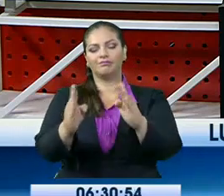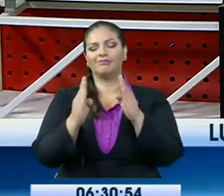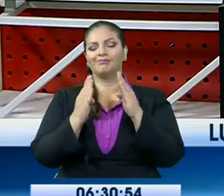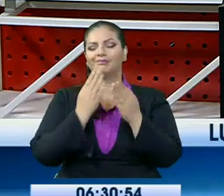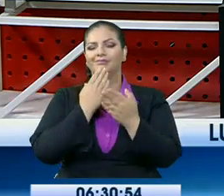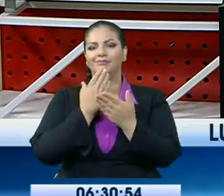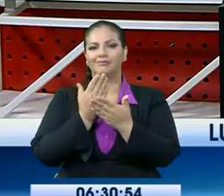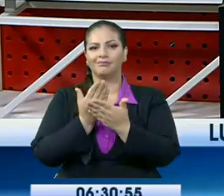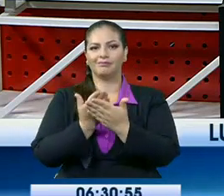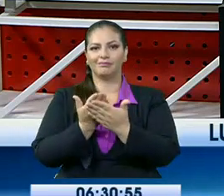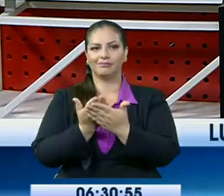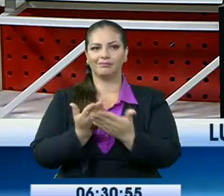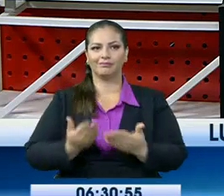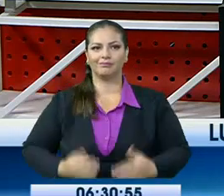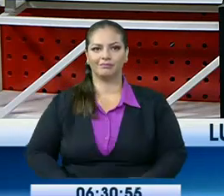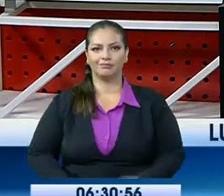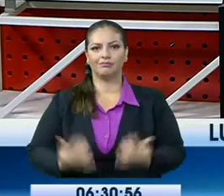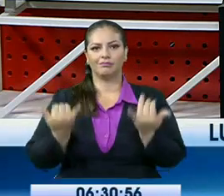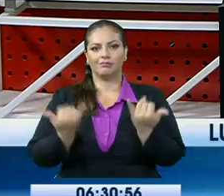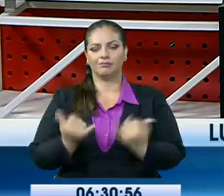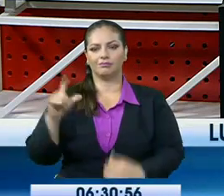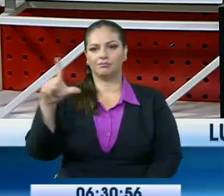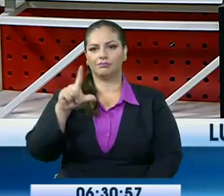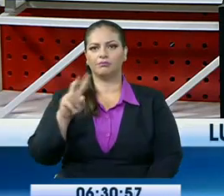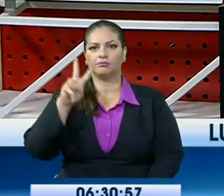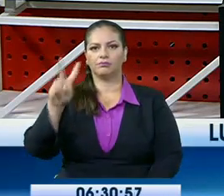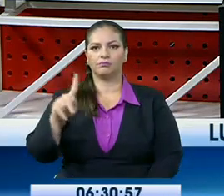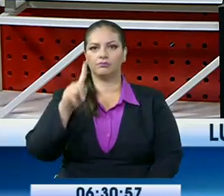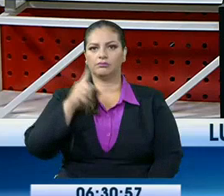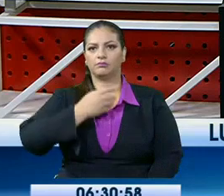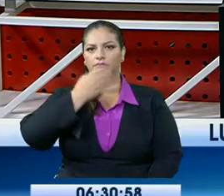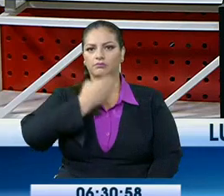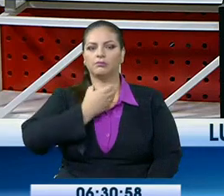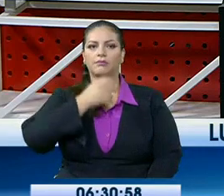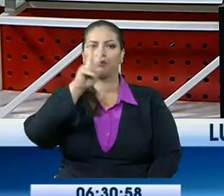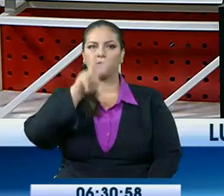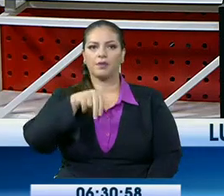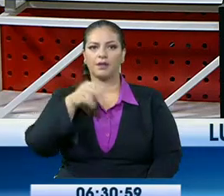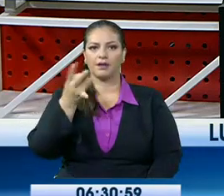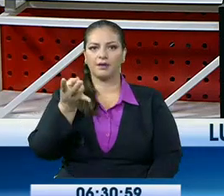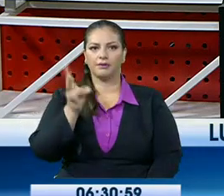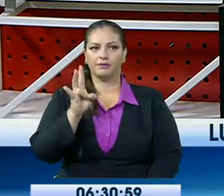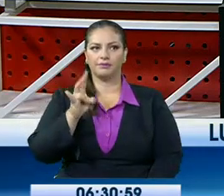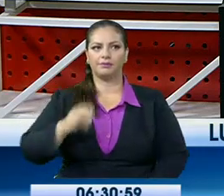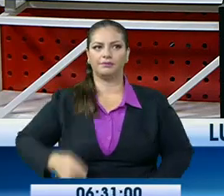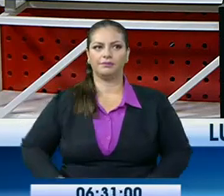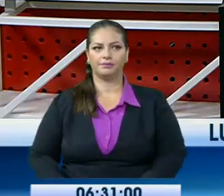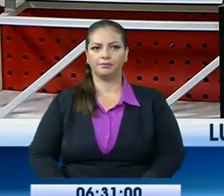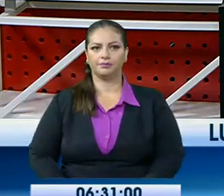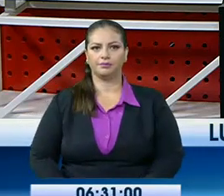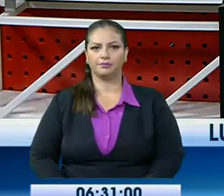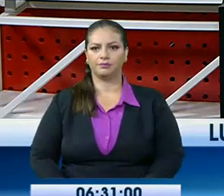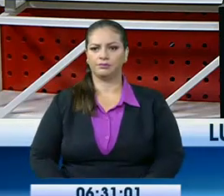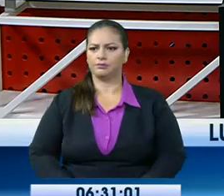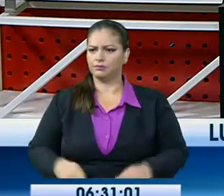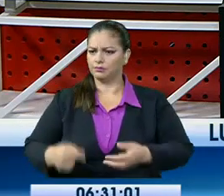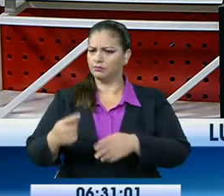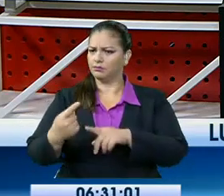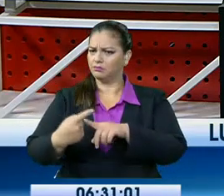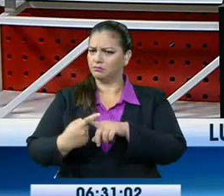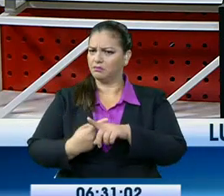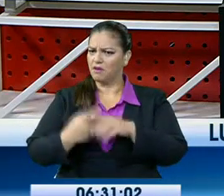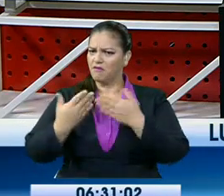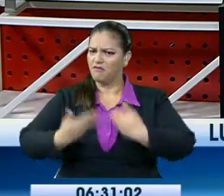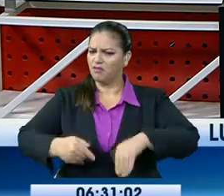sintonía. Estamos lunes 21 de agosto ya del 2017. ¿Esta semana termina el mes? No.